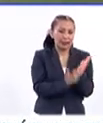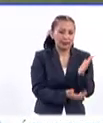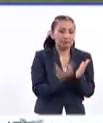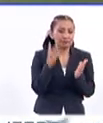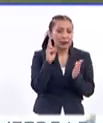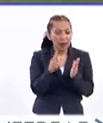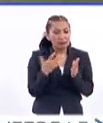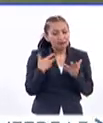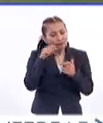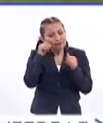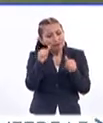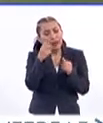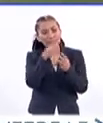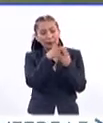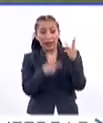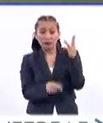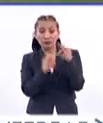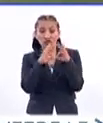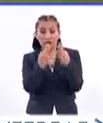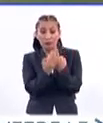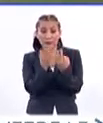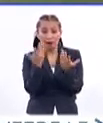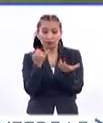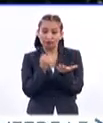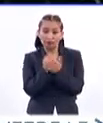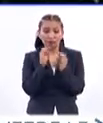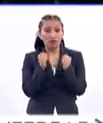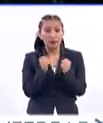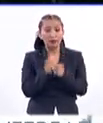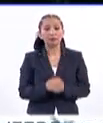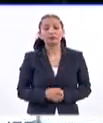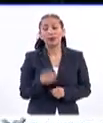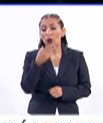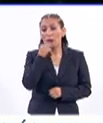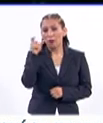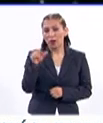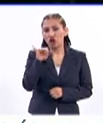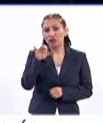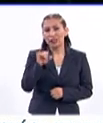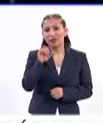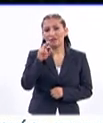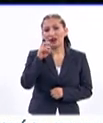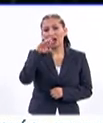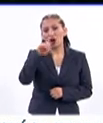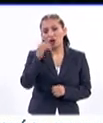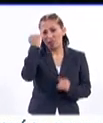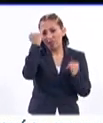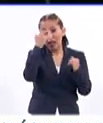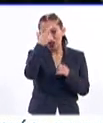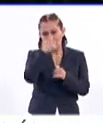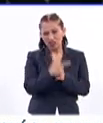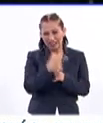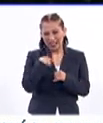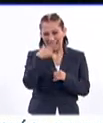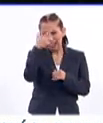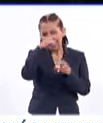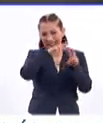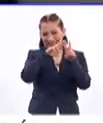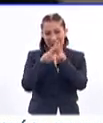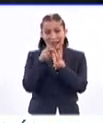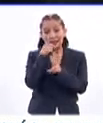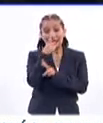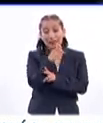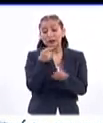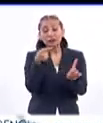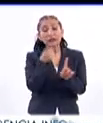de realmente invertir en estas 3 vertientes de manera decisiva. El investigador José Franco, creador de la Noche de las Estrellas,